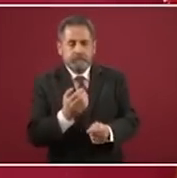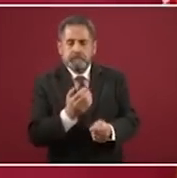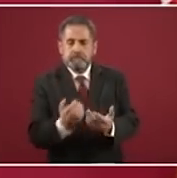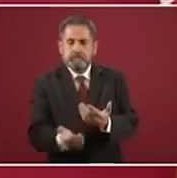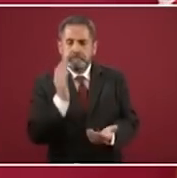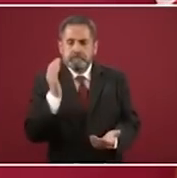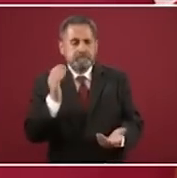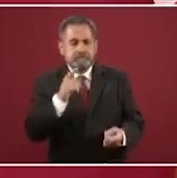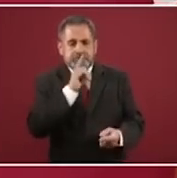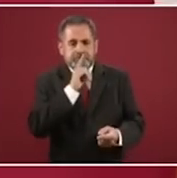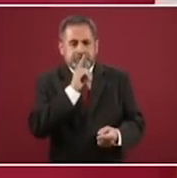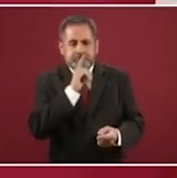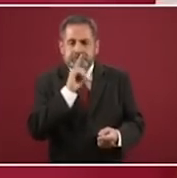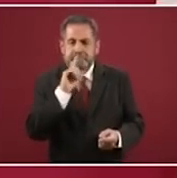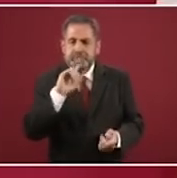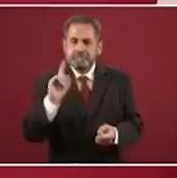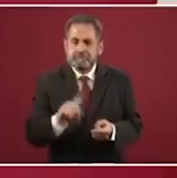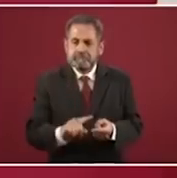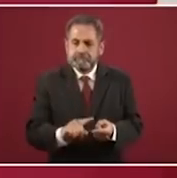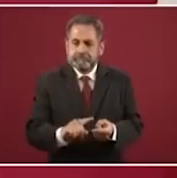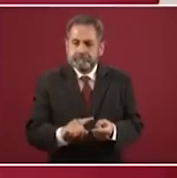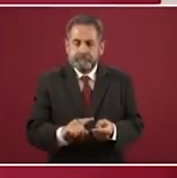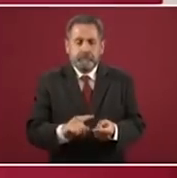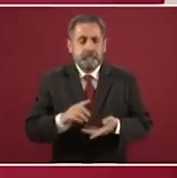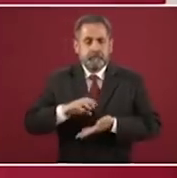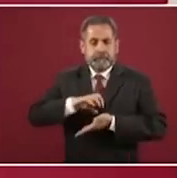llegaba incompleto, con moche